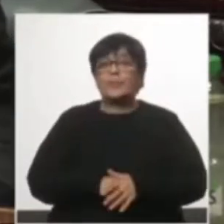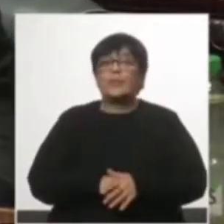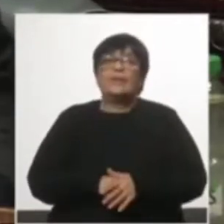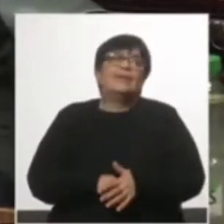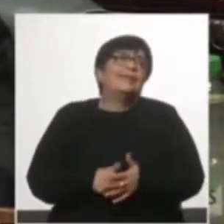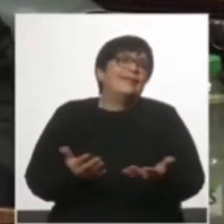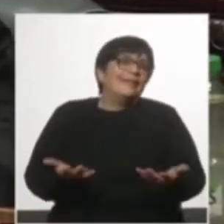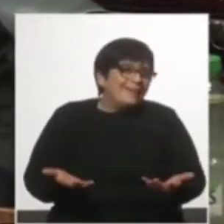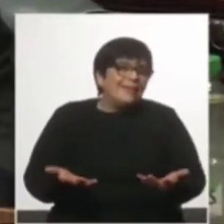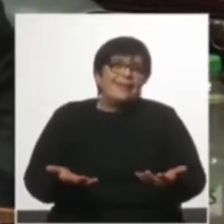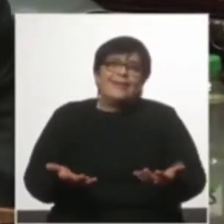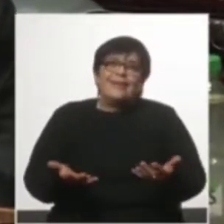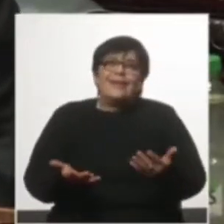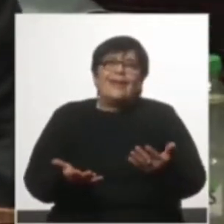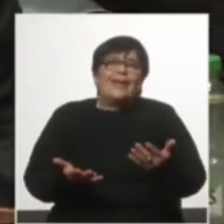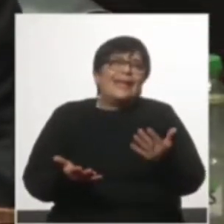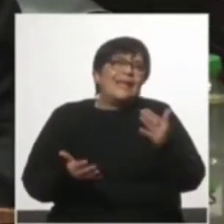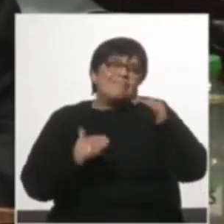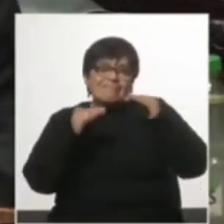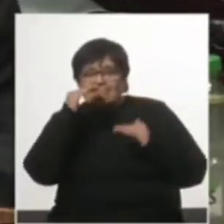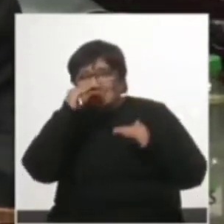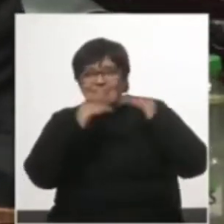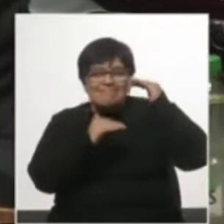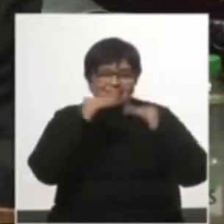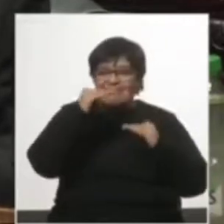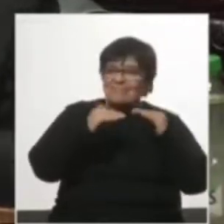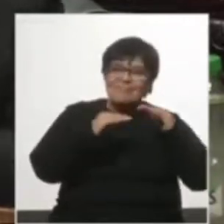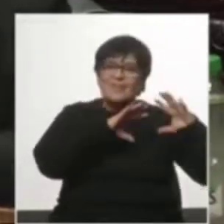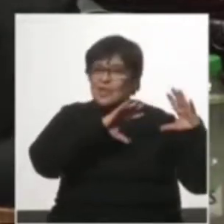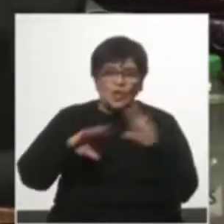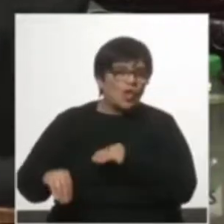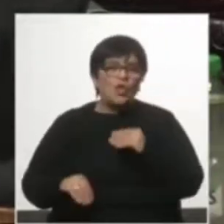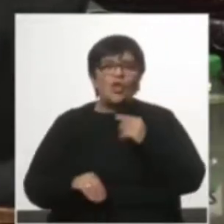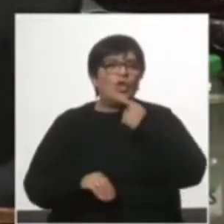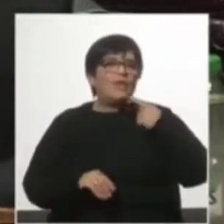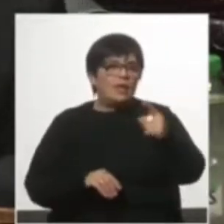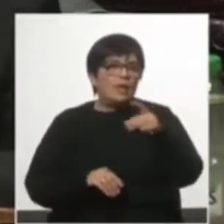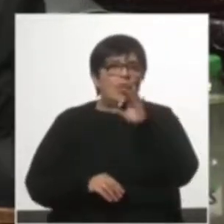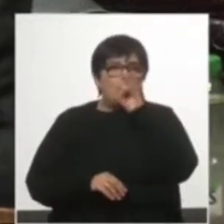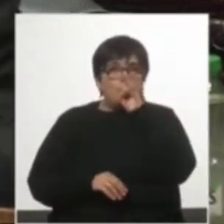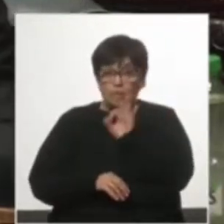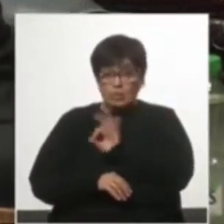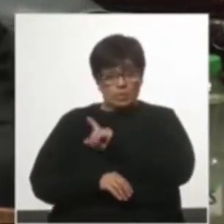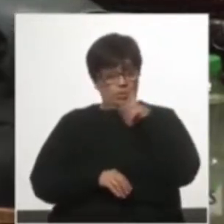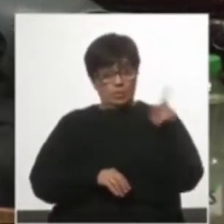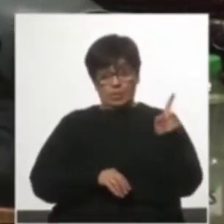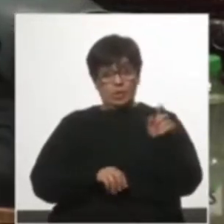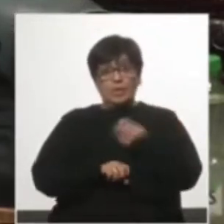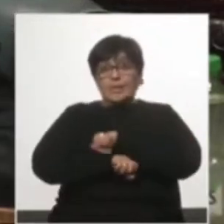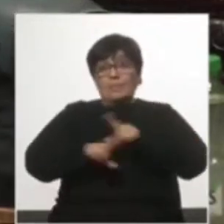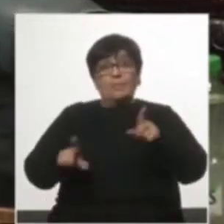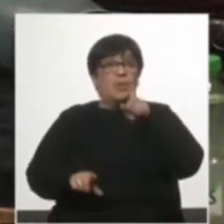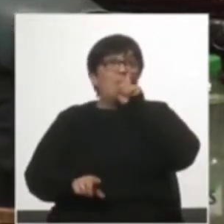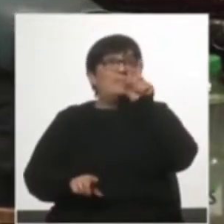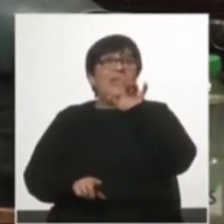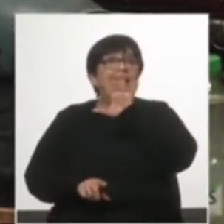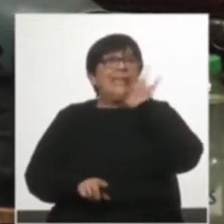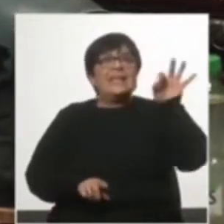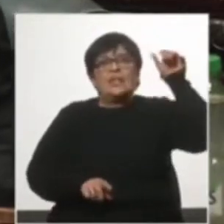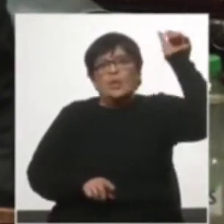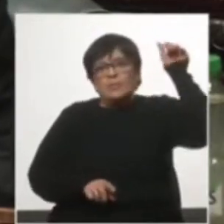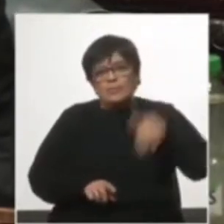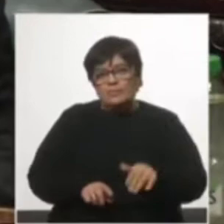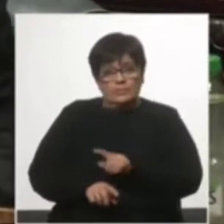todo es calibrable. Acá si decimos, nadie dice 0 y nadie dice 1.500 millones,